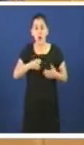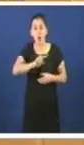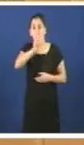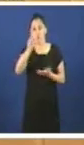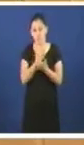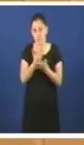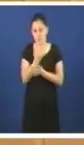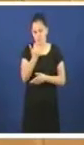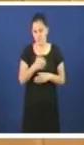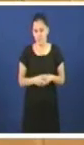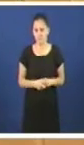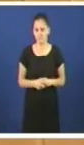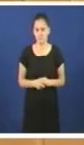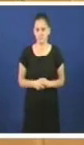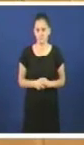libro